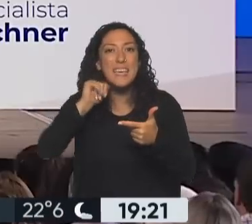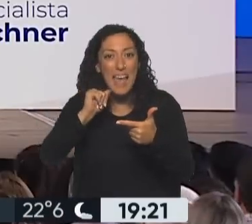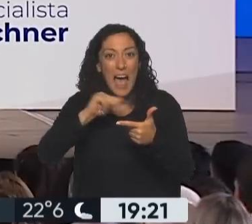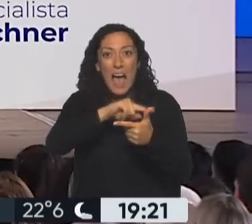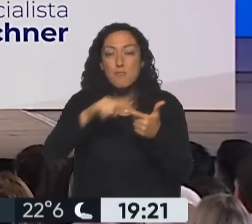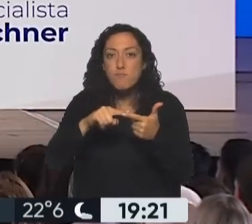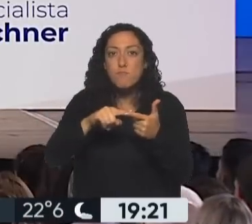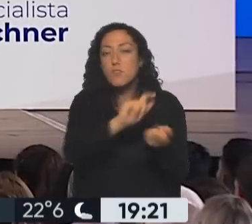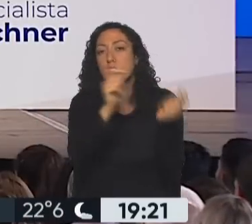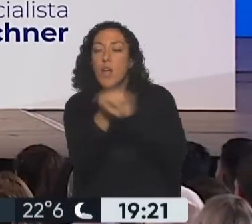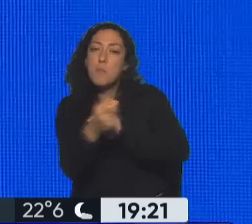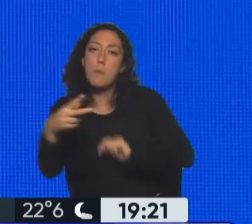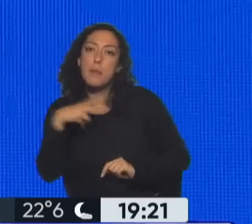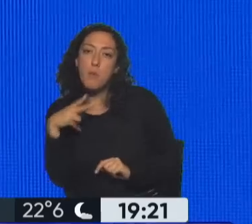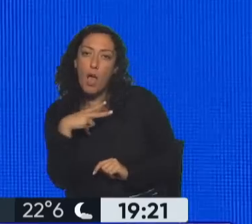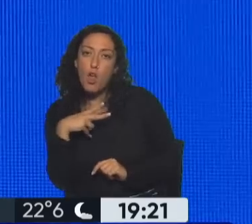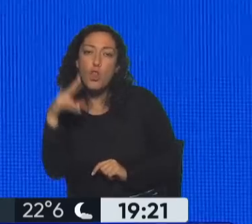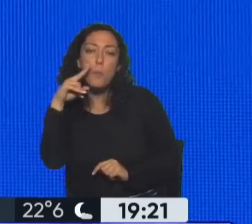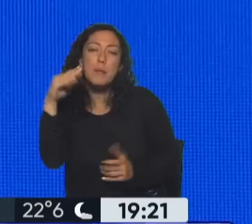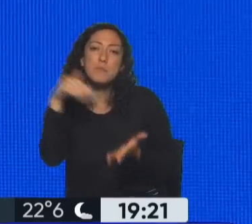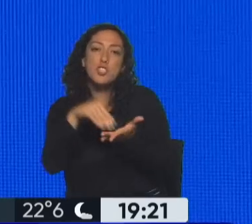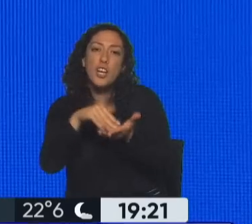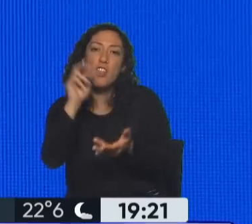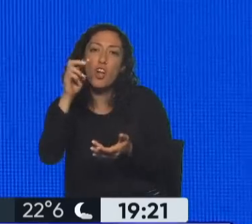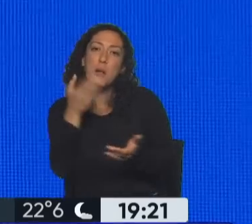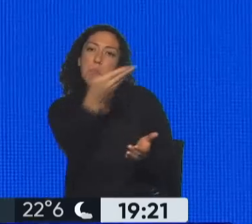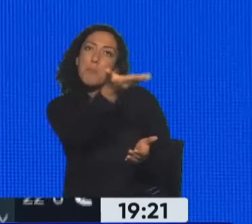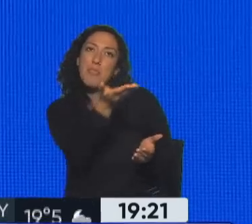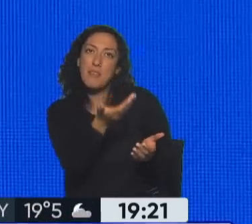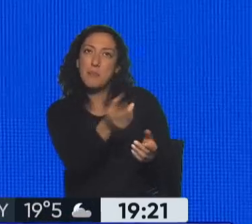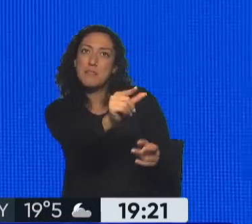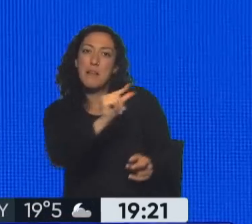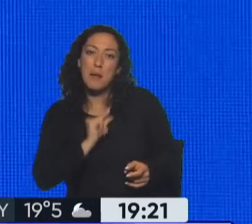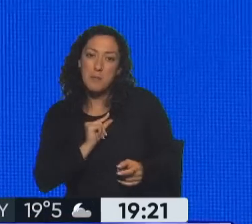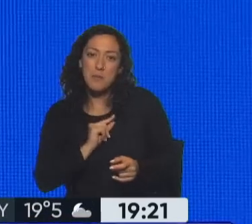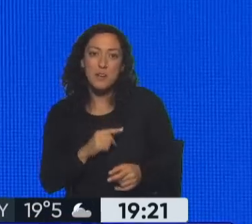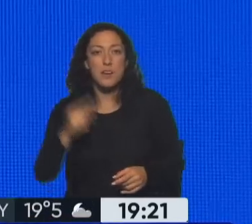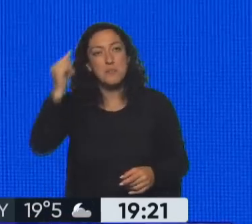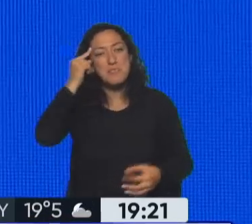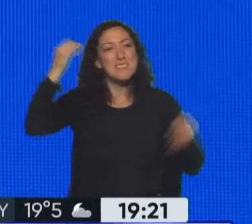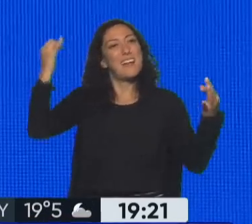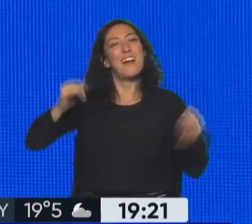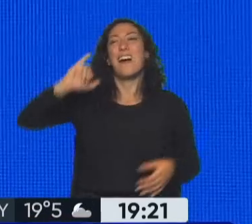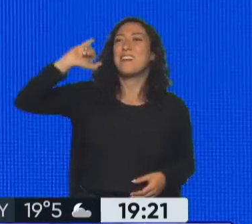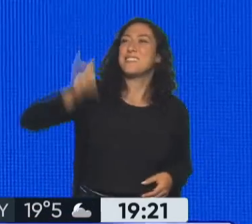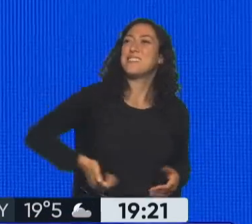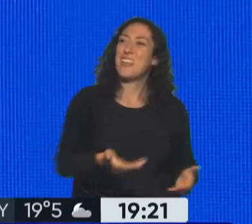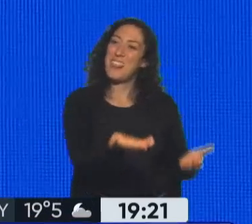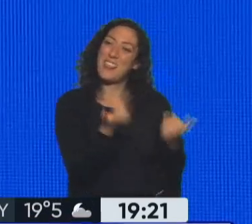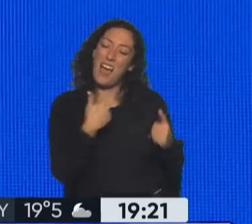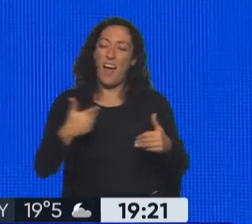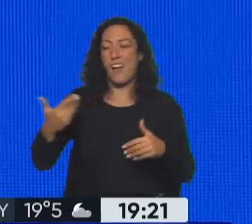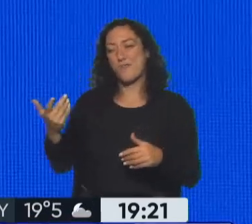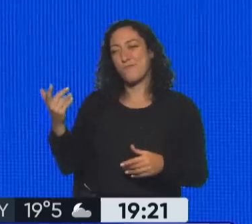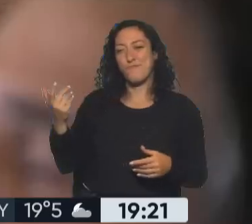en el Banco Mundial un préstamo de 2.000 millones de dólares. Fue absolutamente convencido que se lo iban a dar. Iba con un